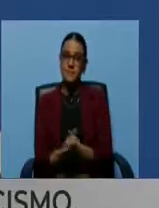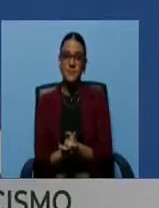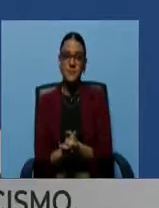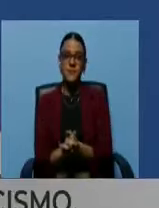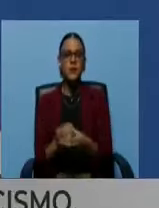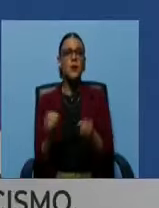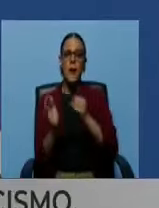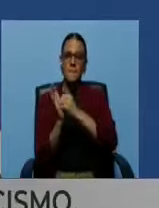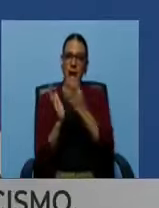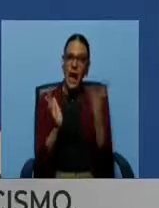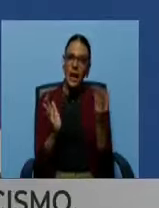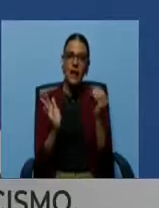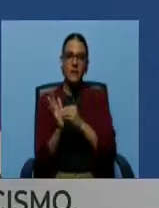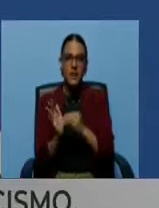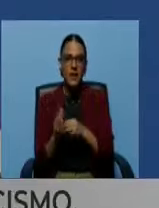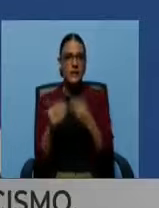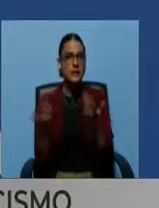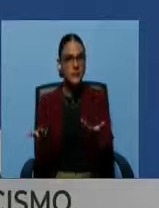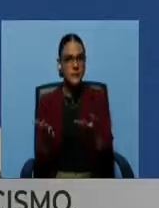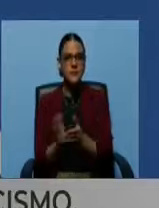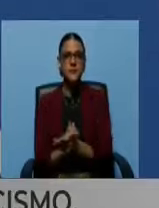muchas veces